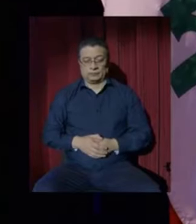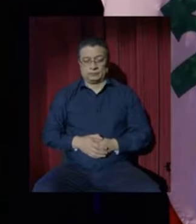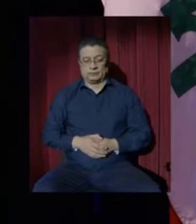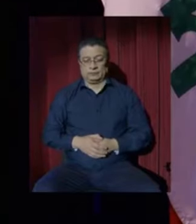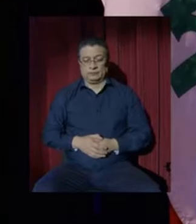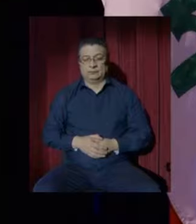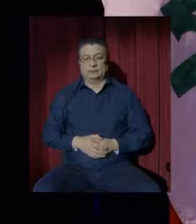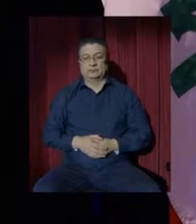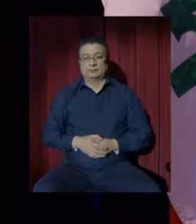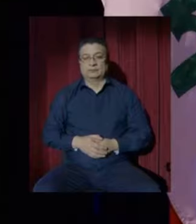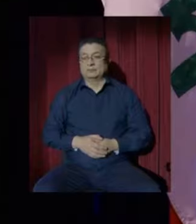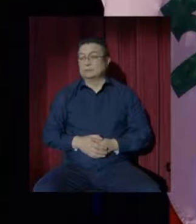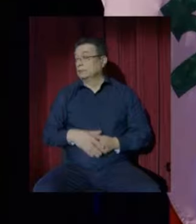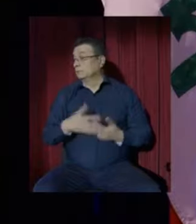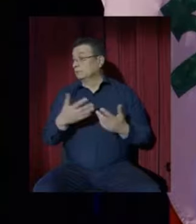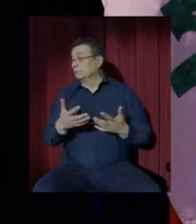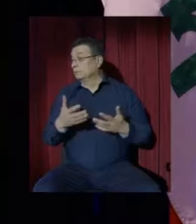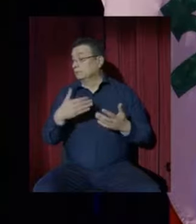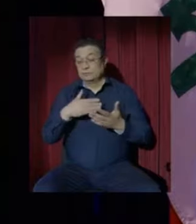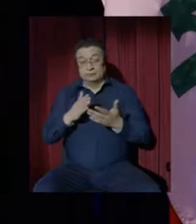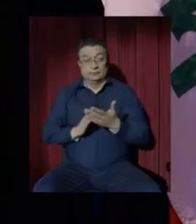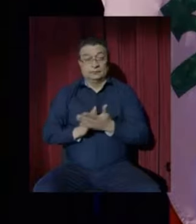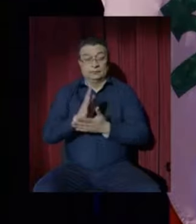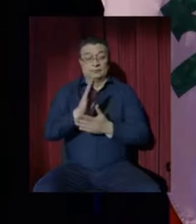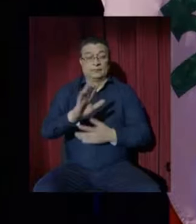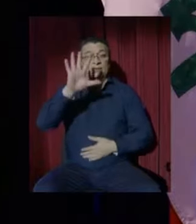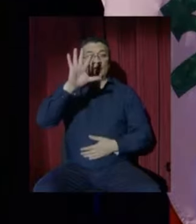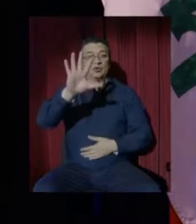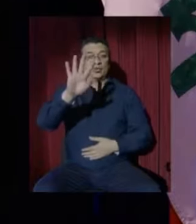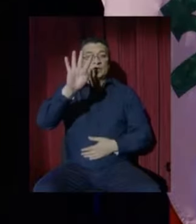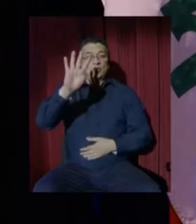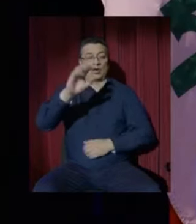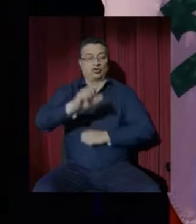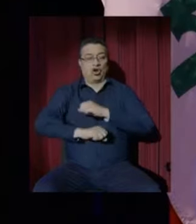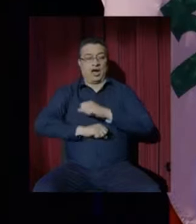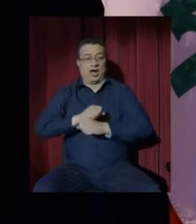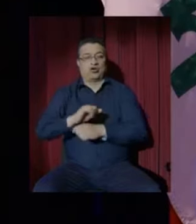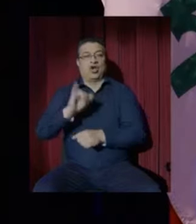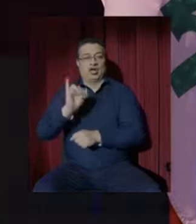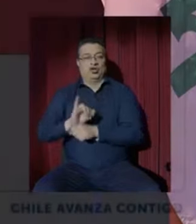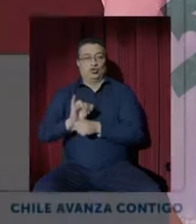bueno que parte con 54 años de esta